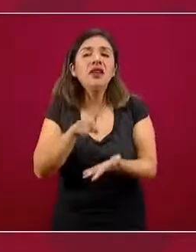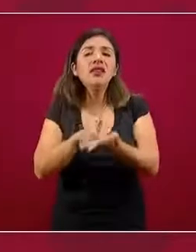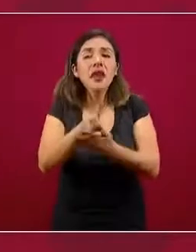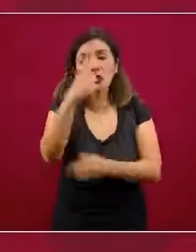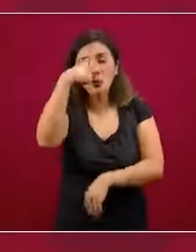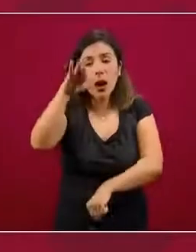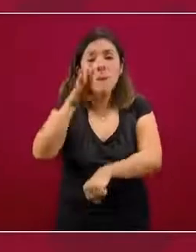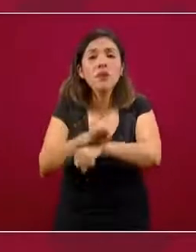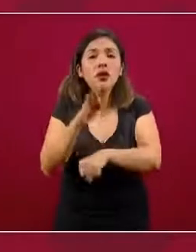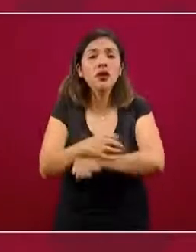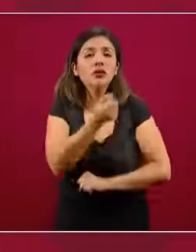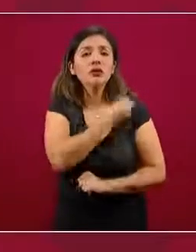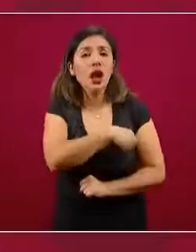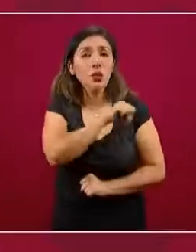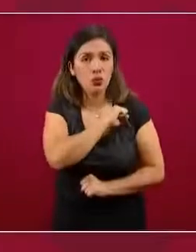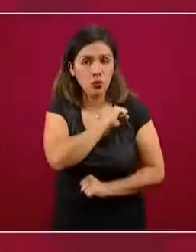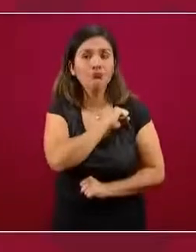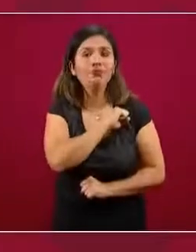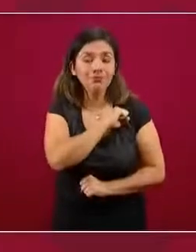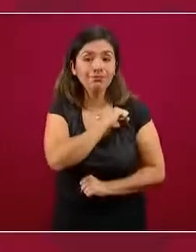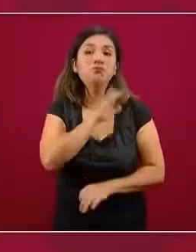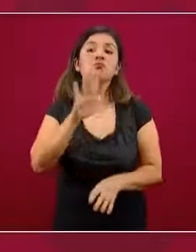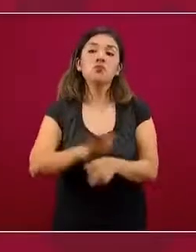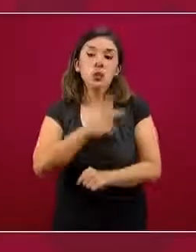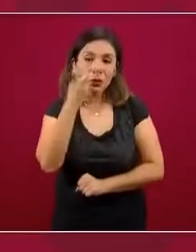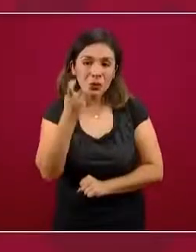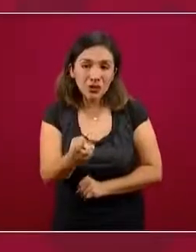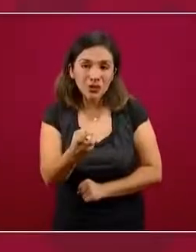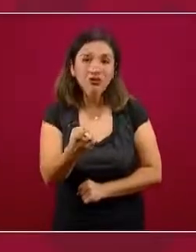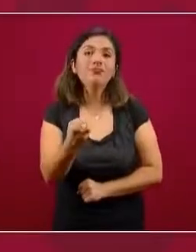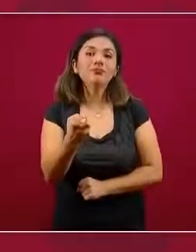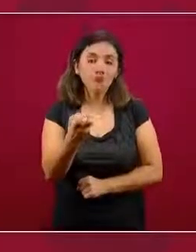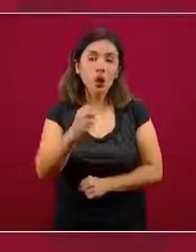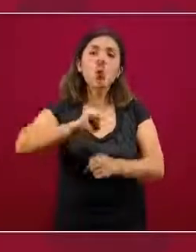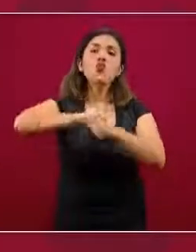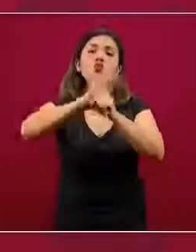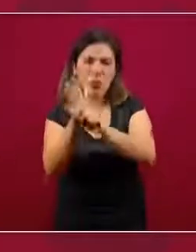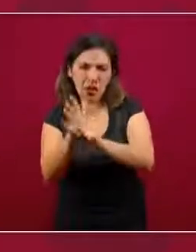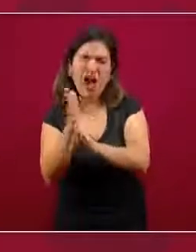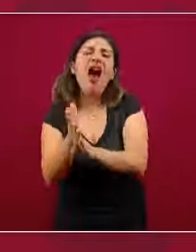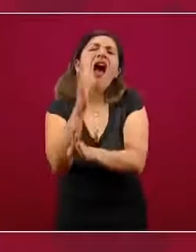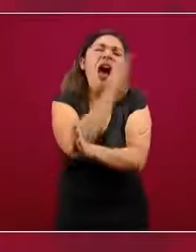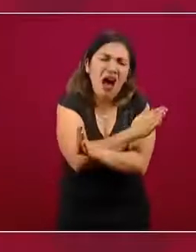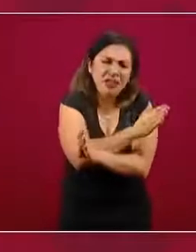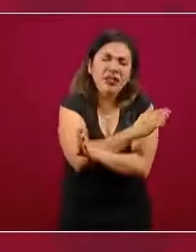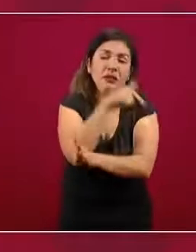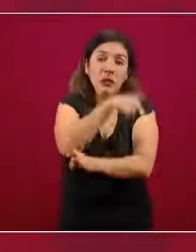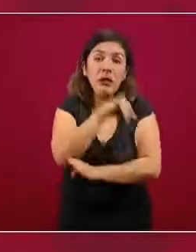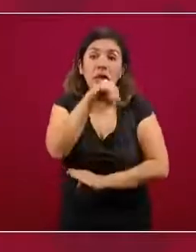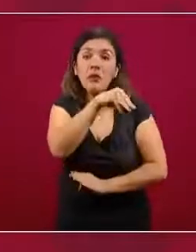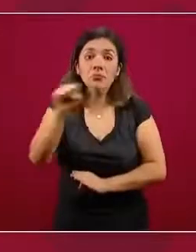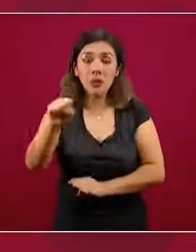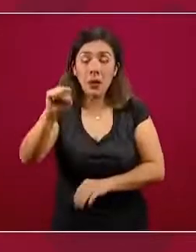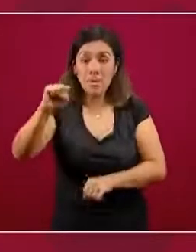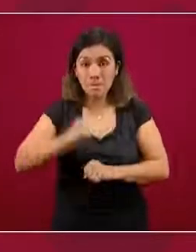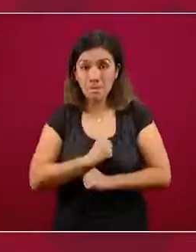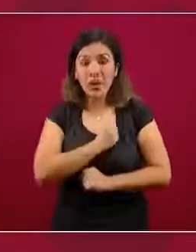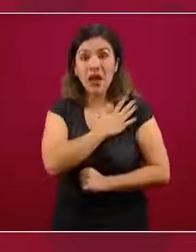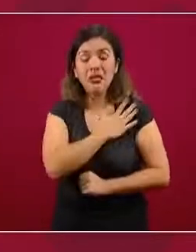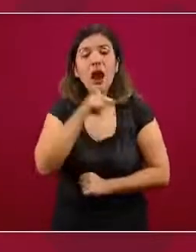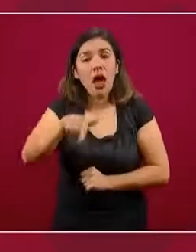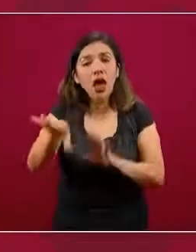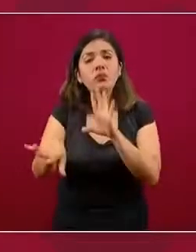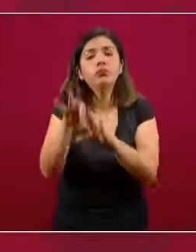la protección de la salud. Y por eso, fuera de COVID o antes de COVID, el IMSS Bienestar